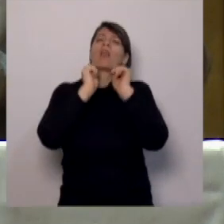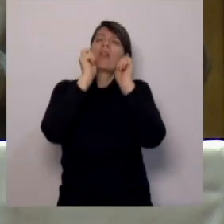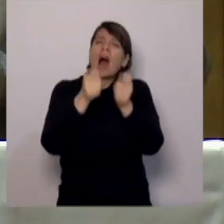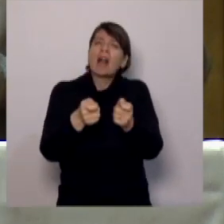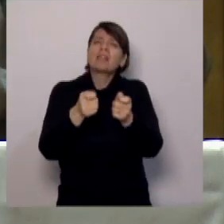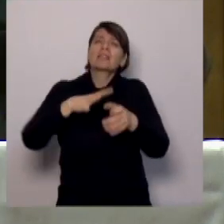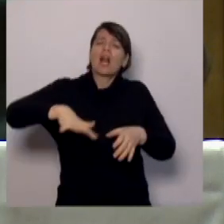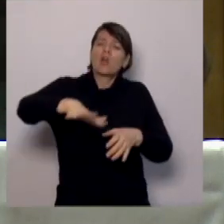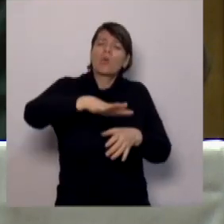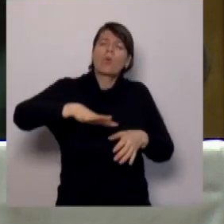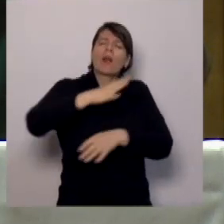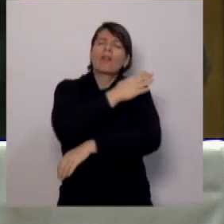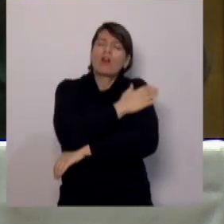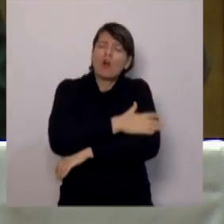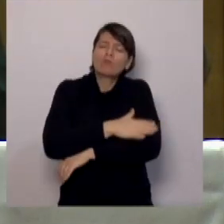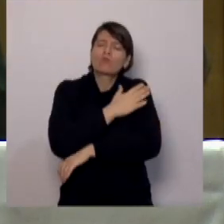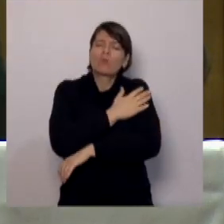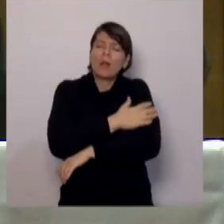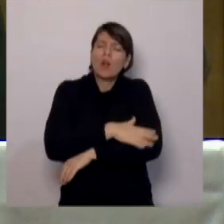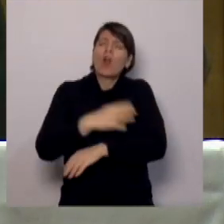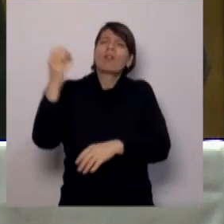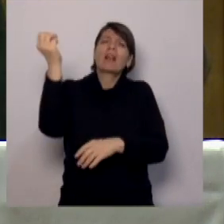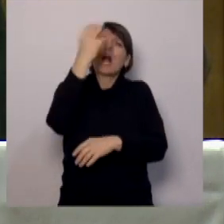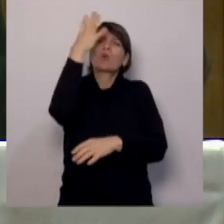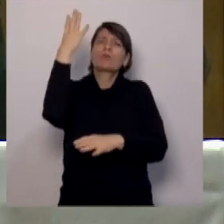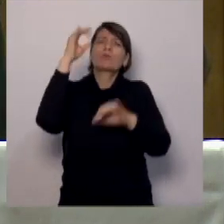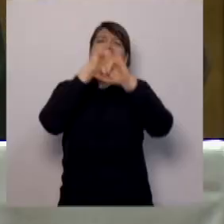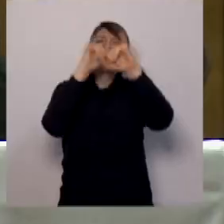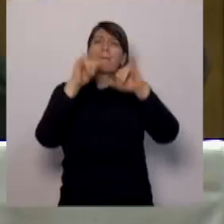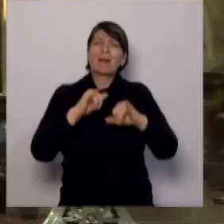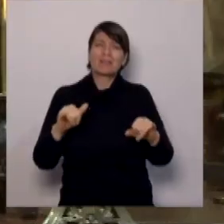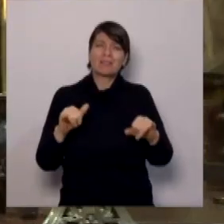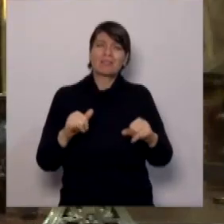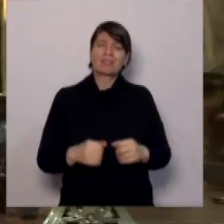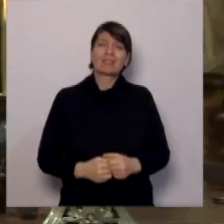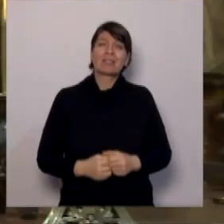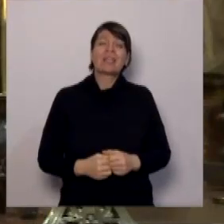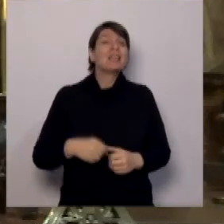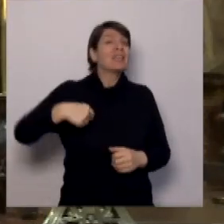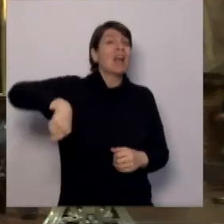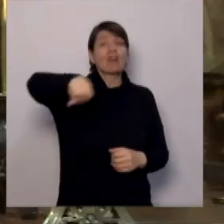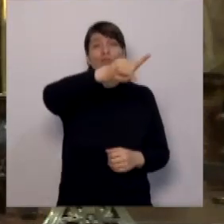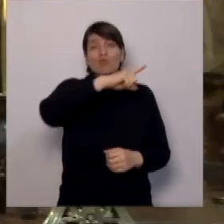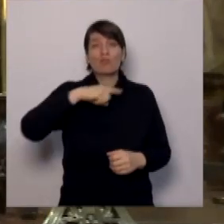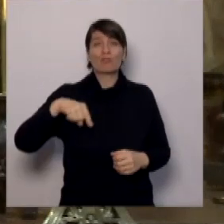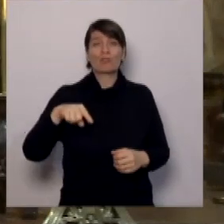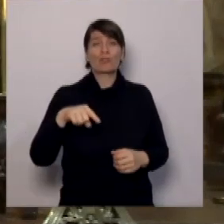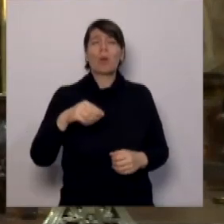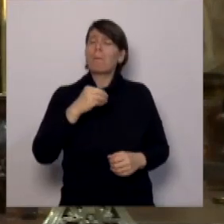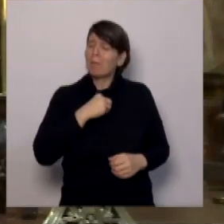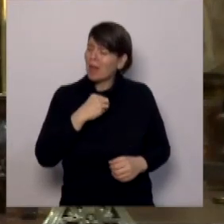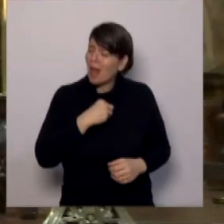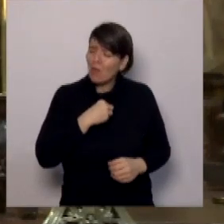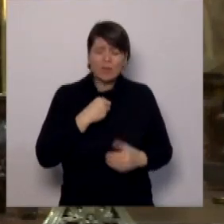el lugar del consuelo, de la luz y de la paz. Y a nosotros,